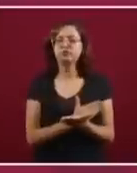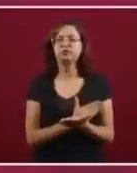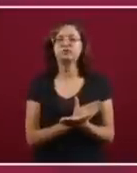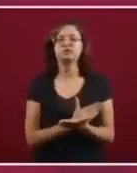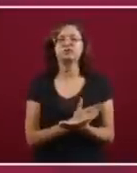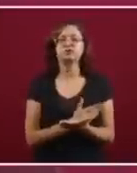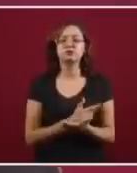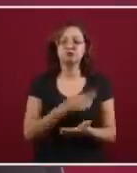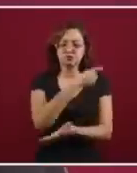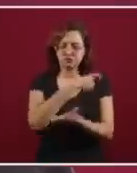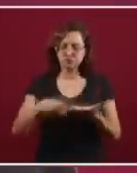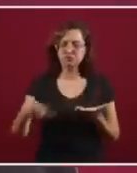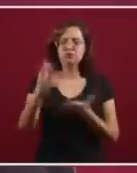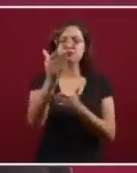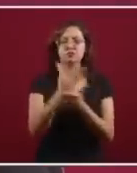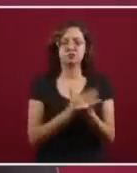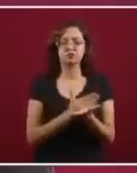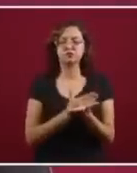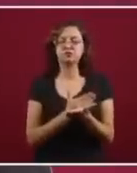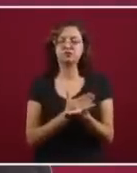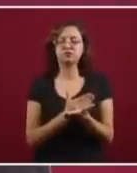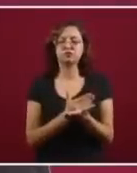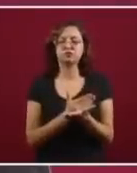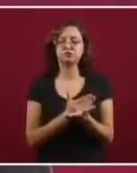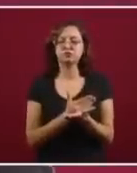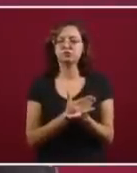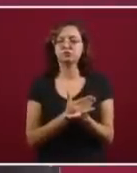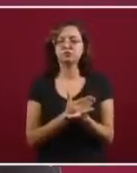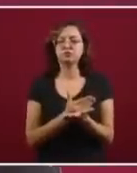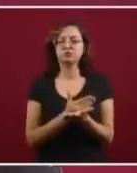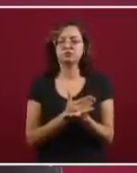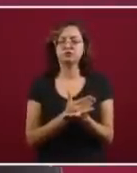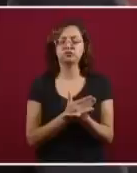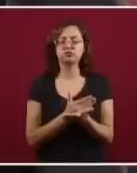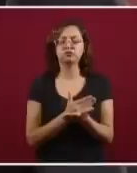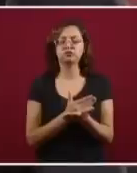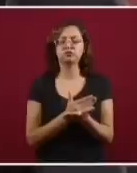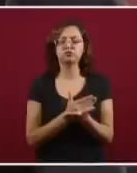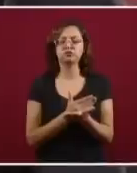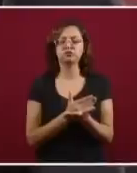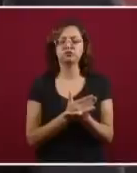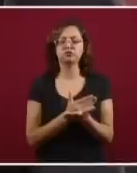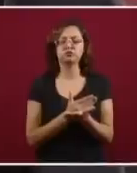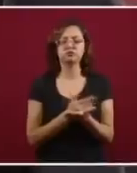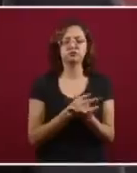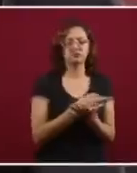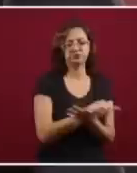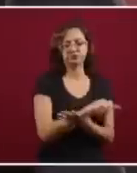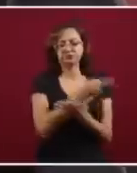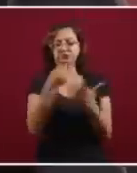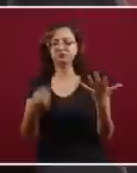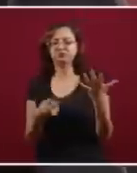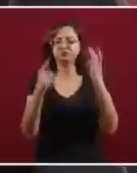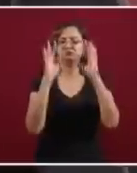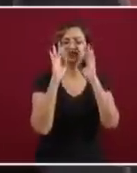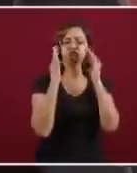y hacer un lado de esa forma